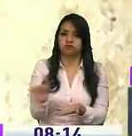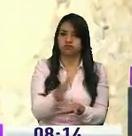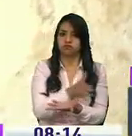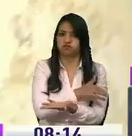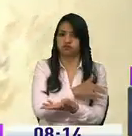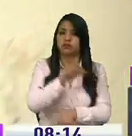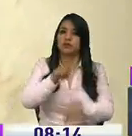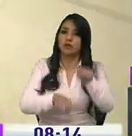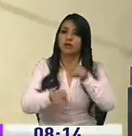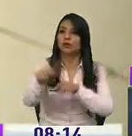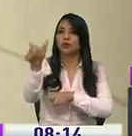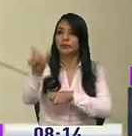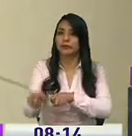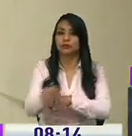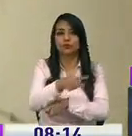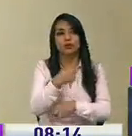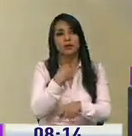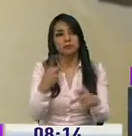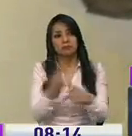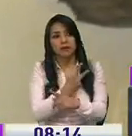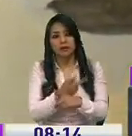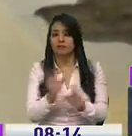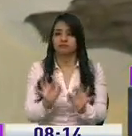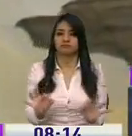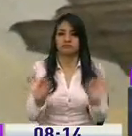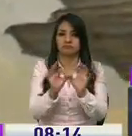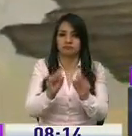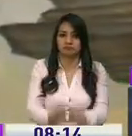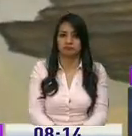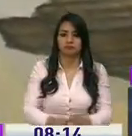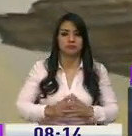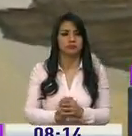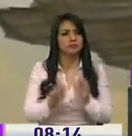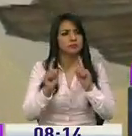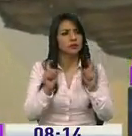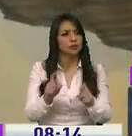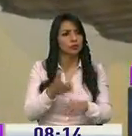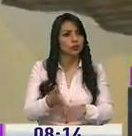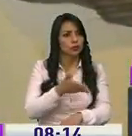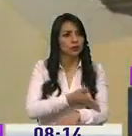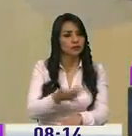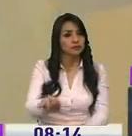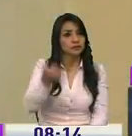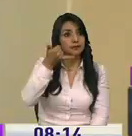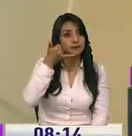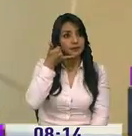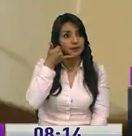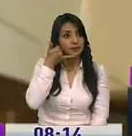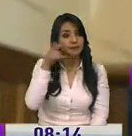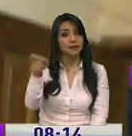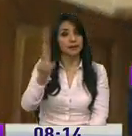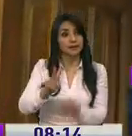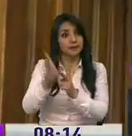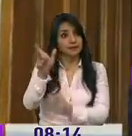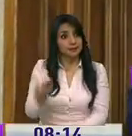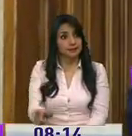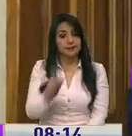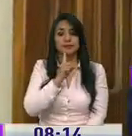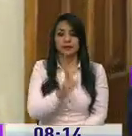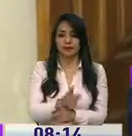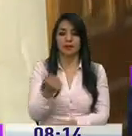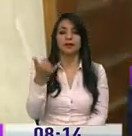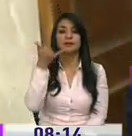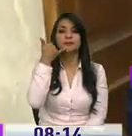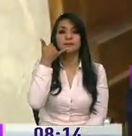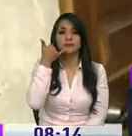daños a terceras personas ni en las viviendas colindantes entiendo que ustedes recibieron una llamada de parte de una vecina si tuvimos una alerta una vecina